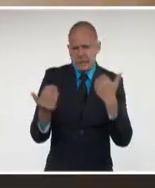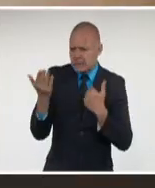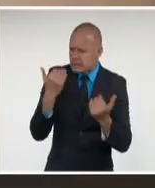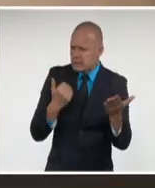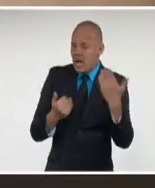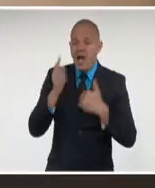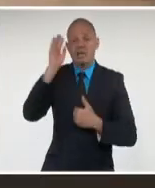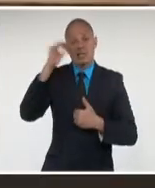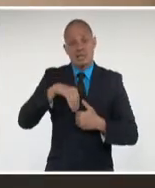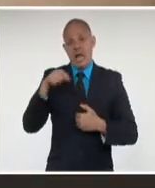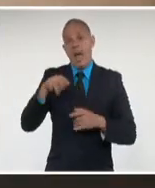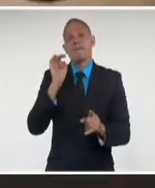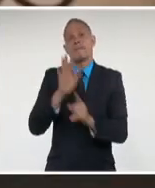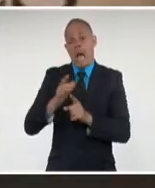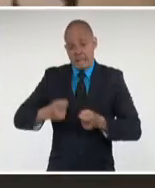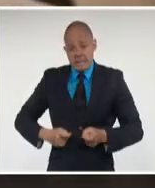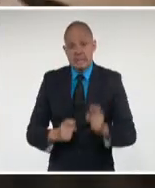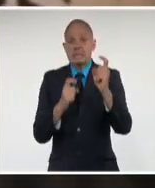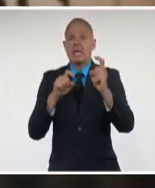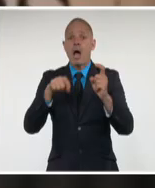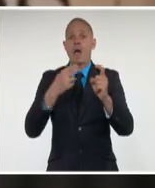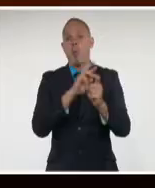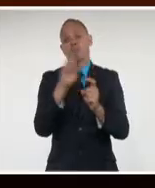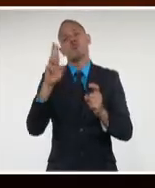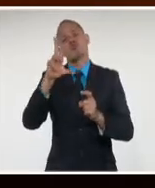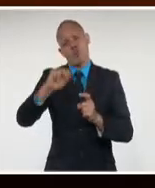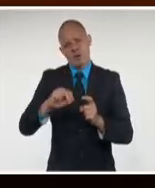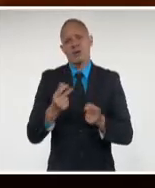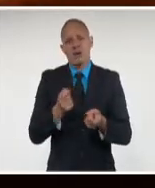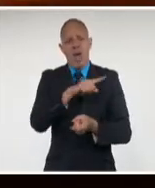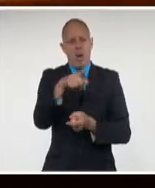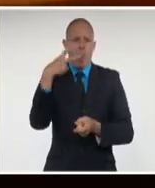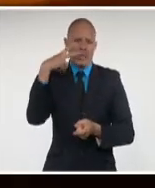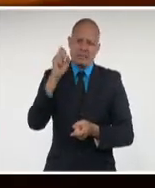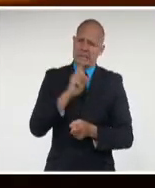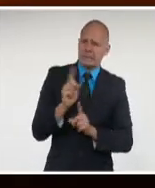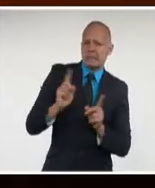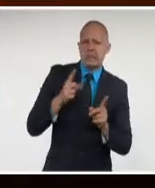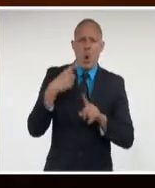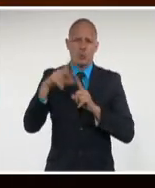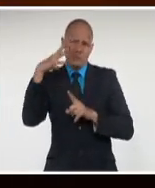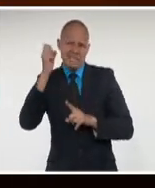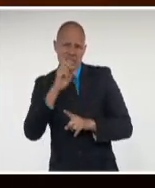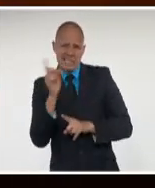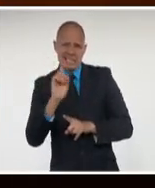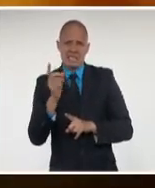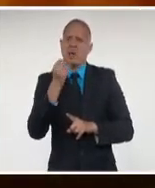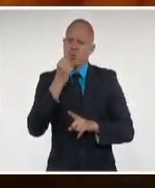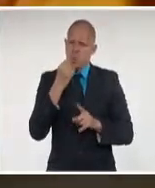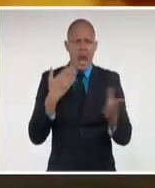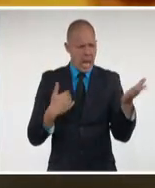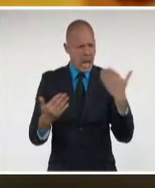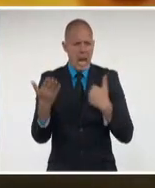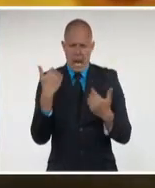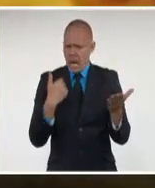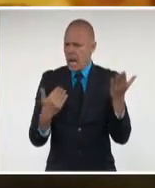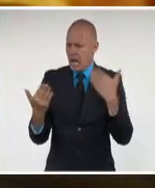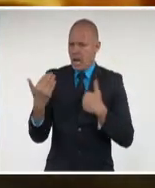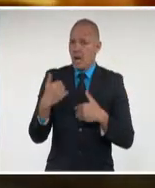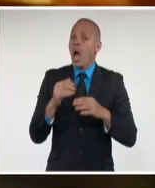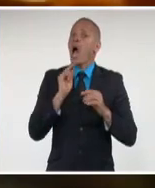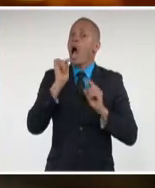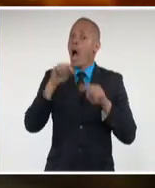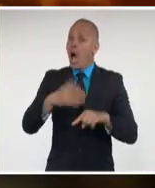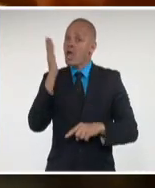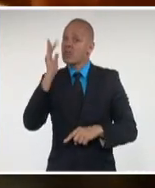nuevo, radical y profundo, desde la unidad, que incluiría también diversidad, como tanto repitió en sus